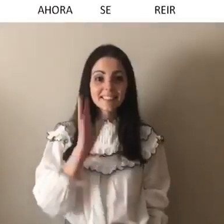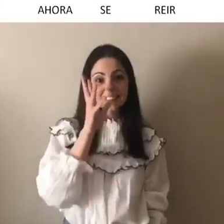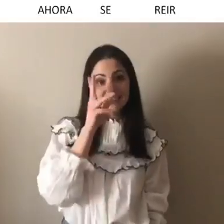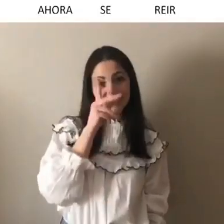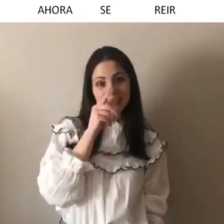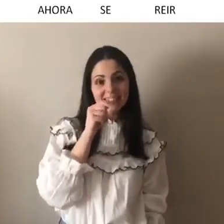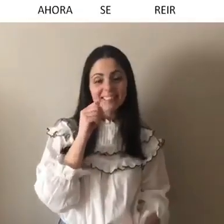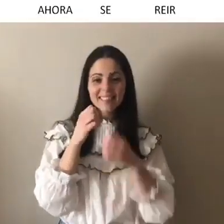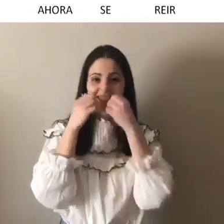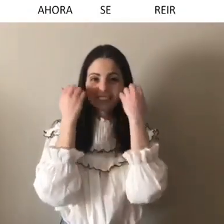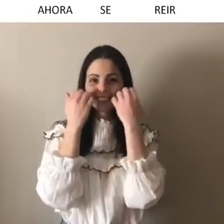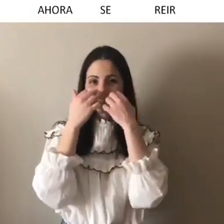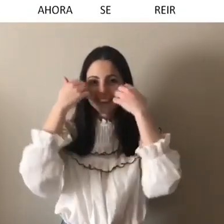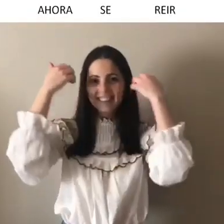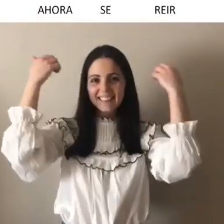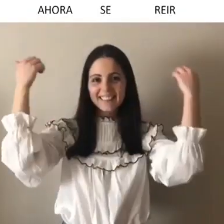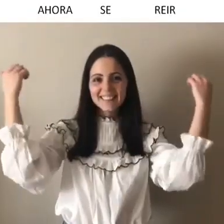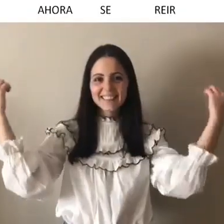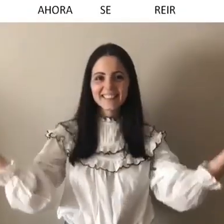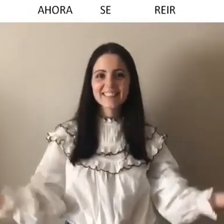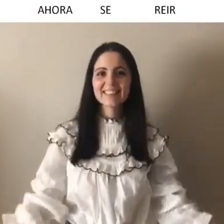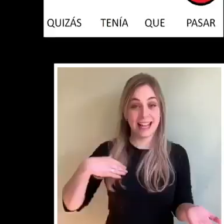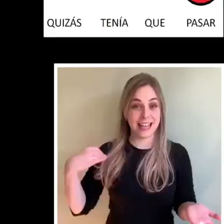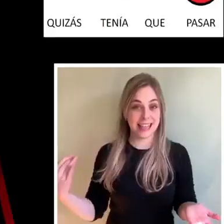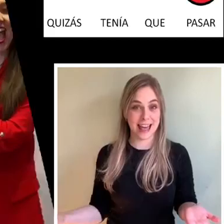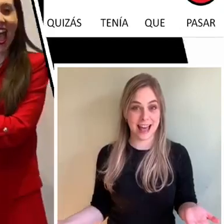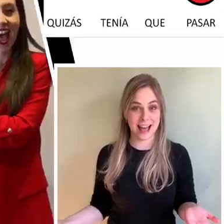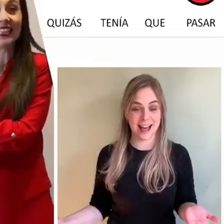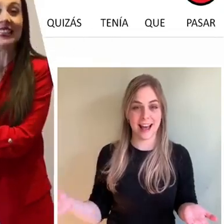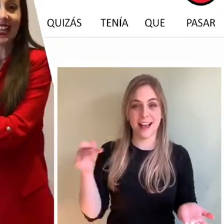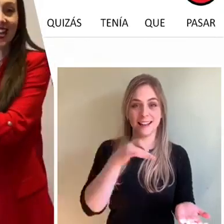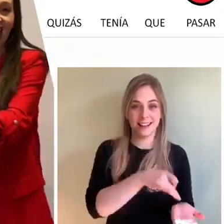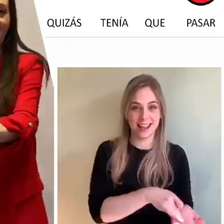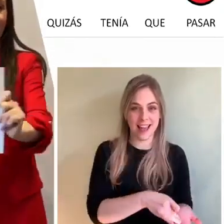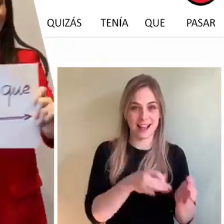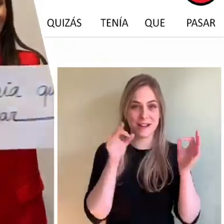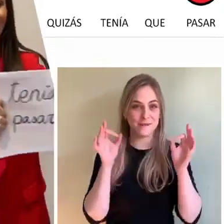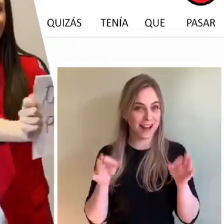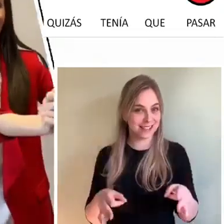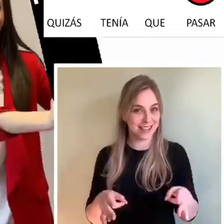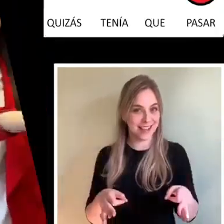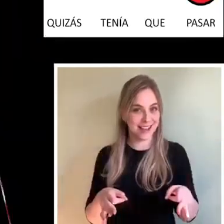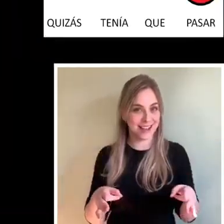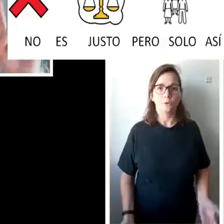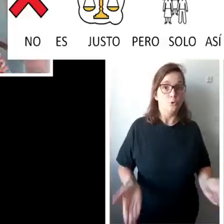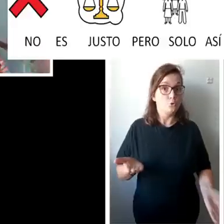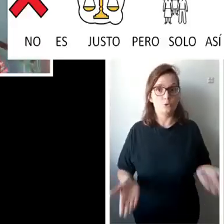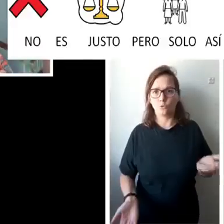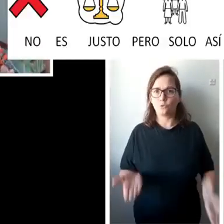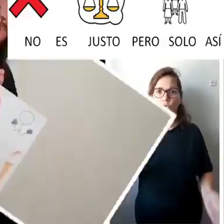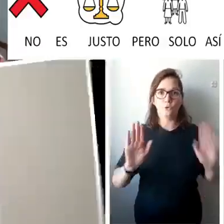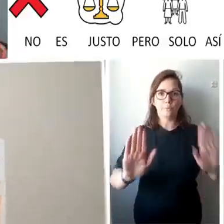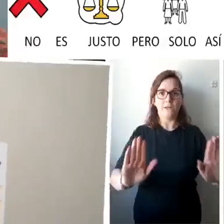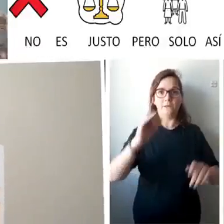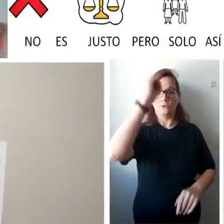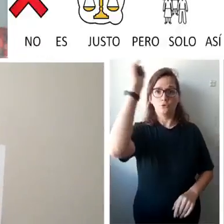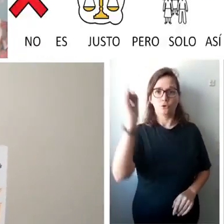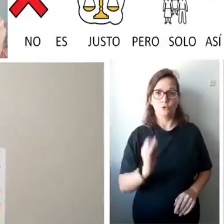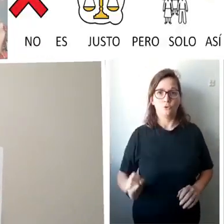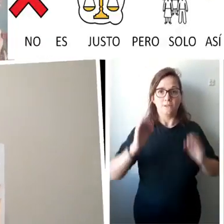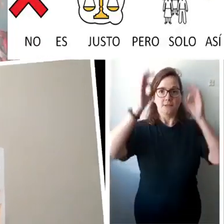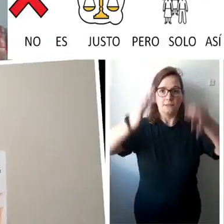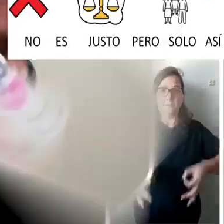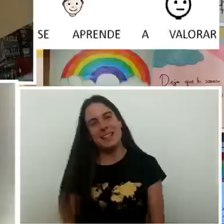Ahora sé reír. Quizá tenía que pasar, no es justo,